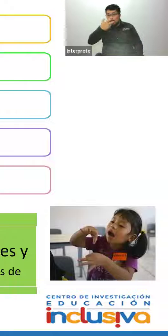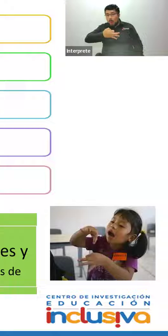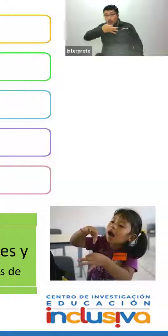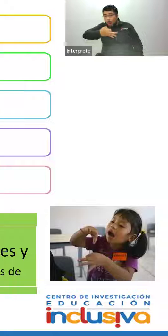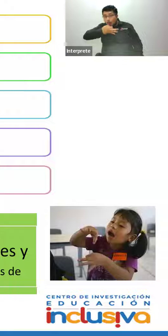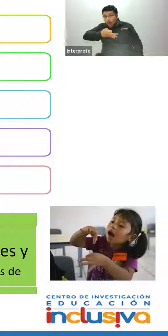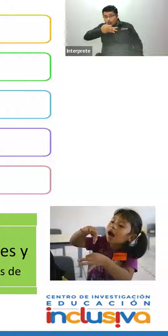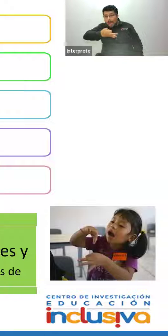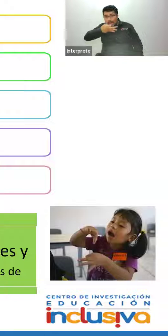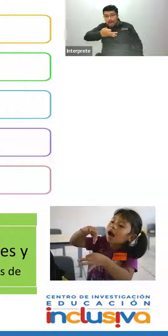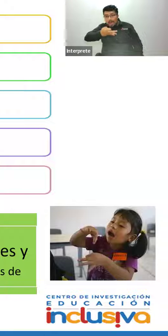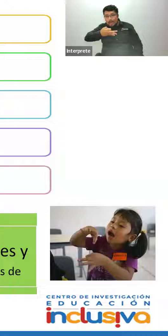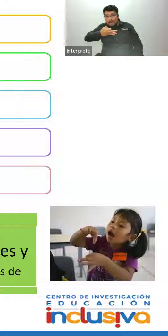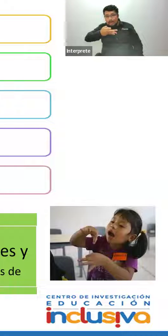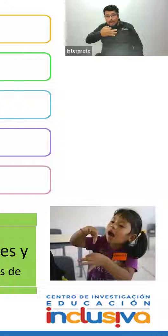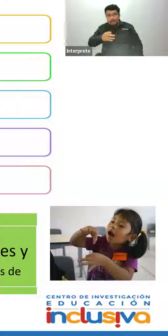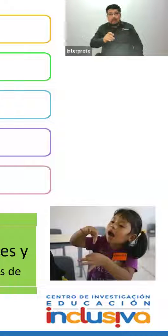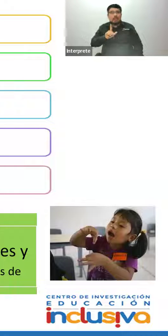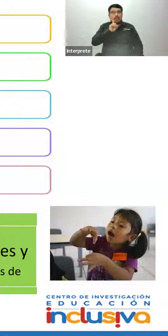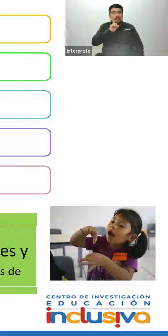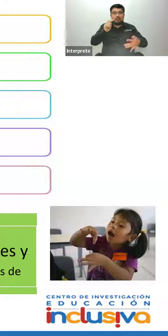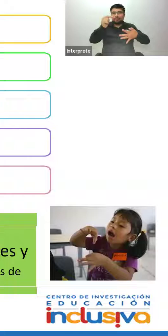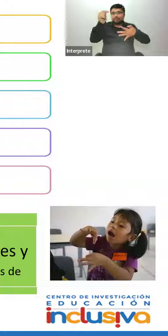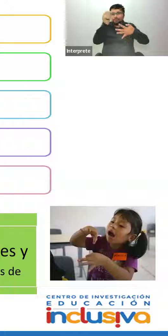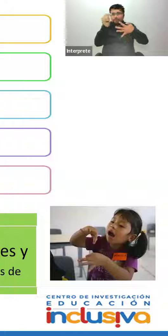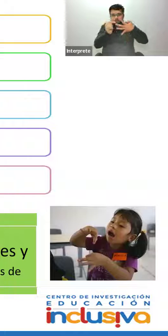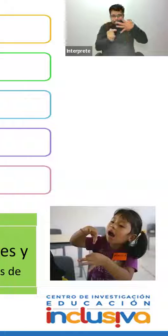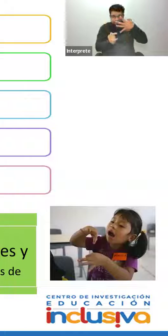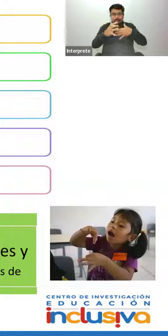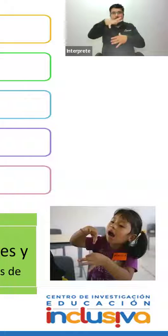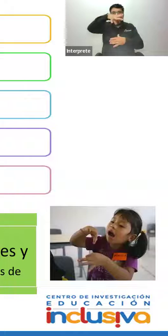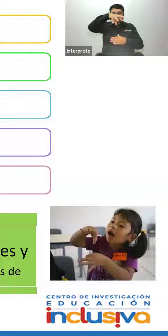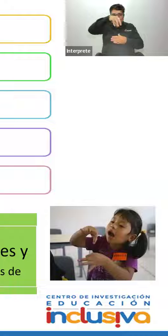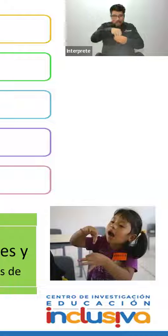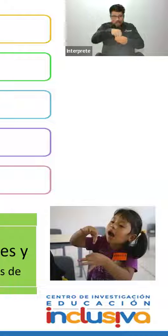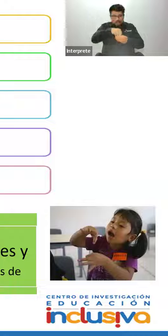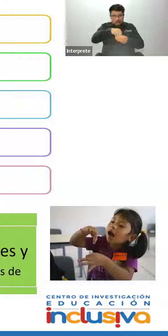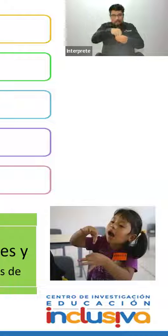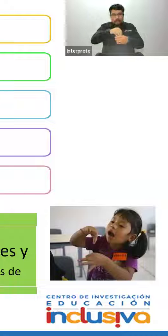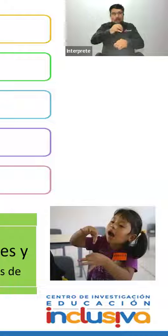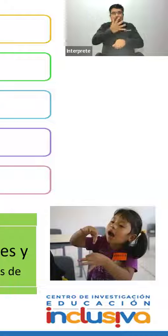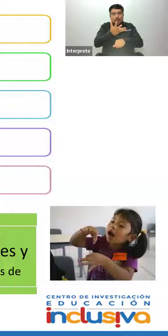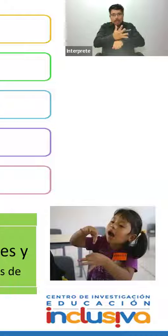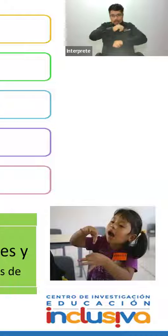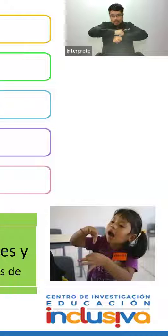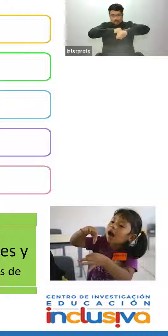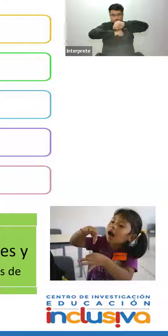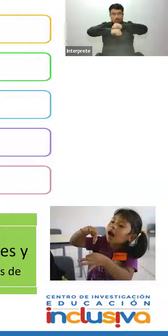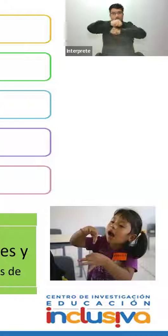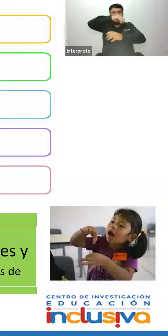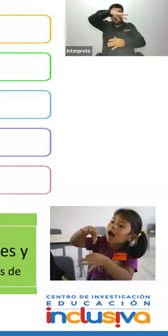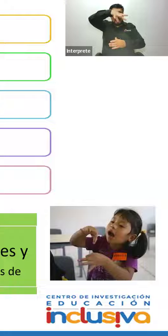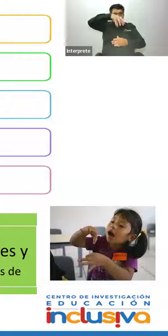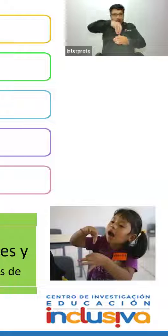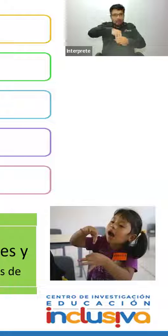tienen cada uno de estos elementos en su interior, ¿no? Hay estructuras en su interior. Una lengua